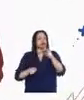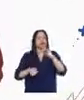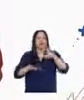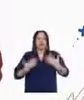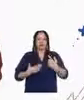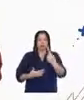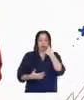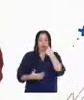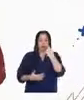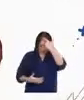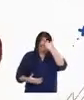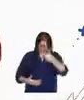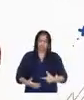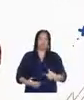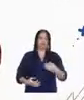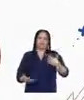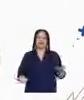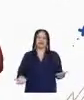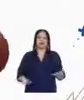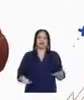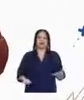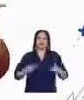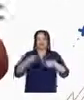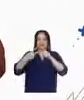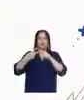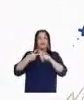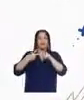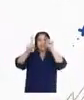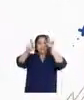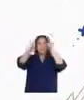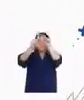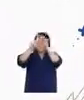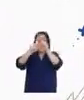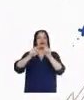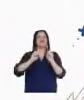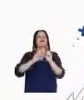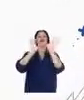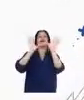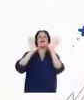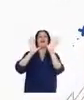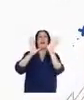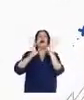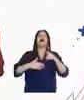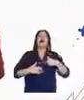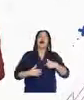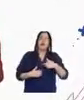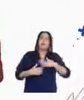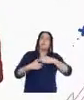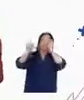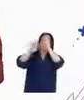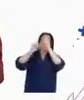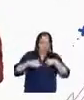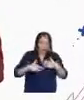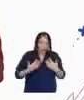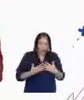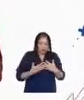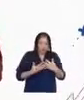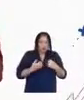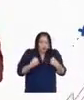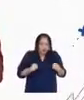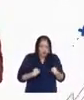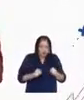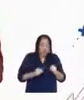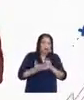puedas conocerte mejor. Tener una meta clara. Eso hará que sepamos hacia dónde van dirigidos